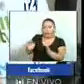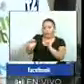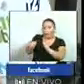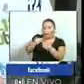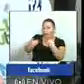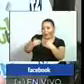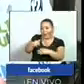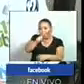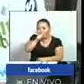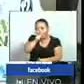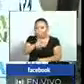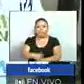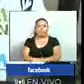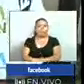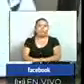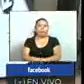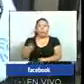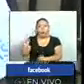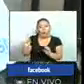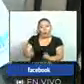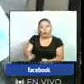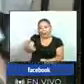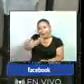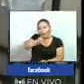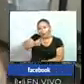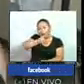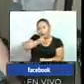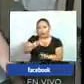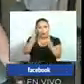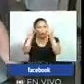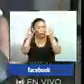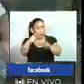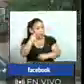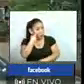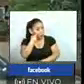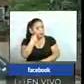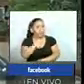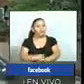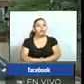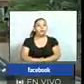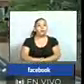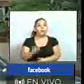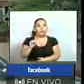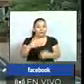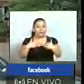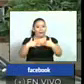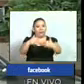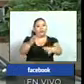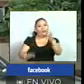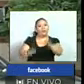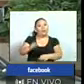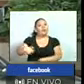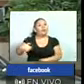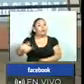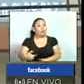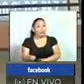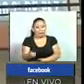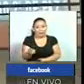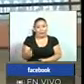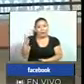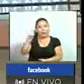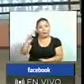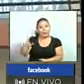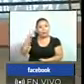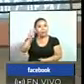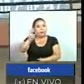por el momento. No podemos dar mucha información porque el caso es un tema delicado. La audiencia inicial será el próximo miércoles 26